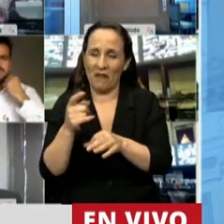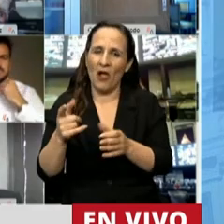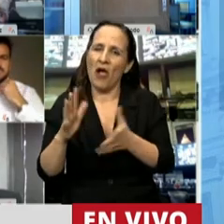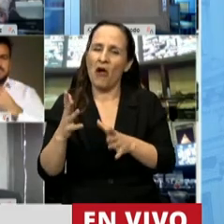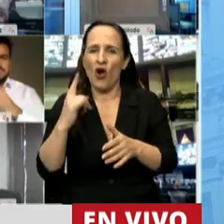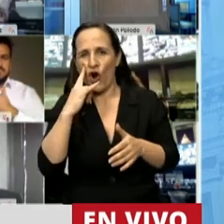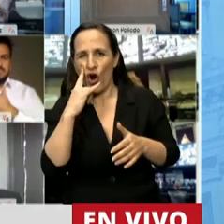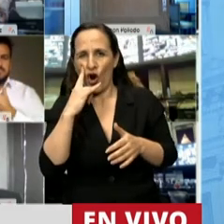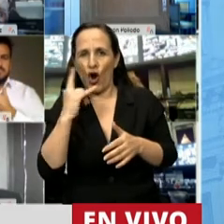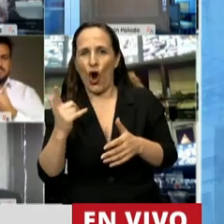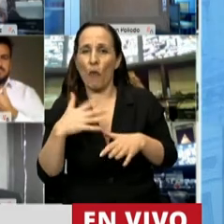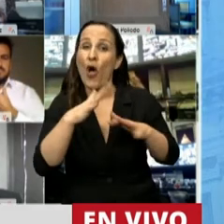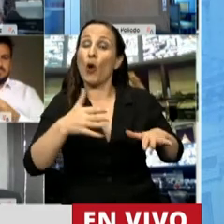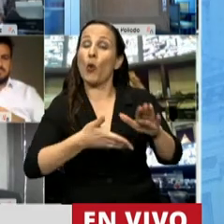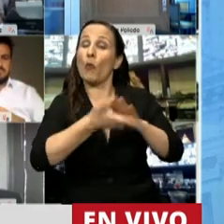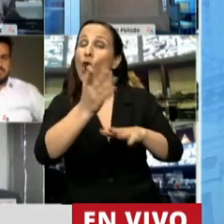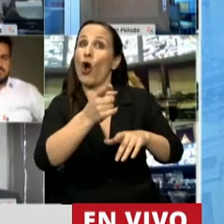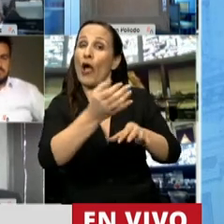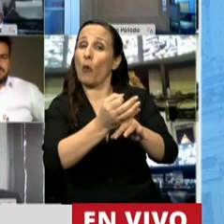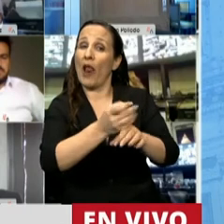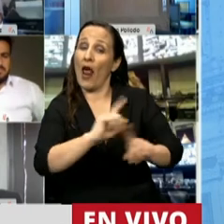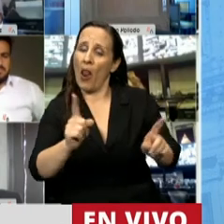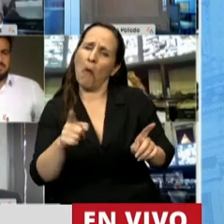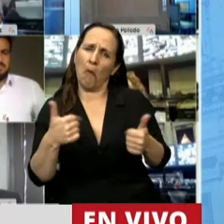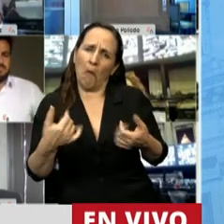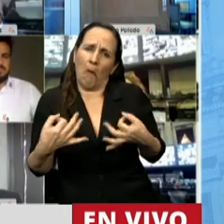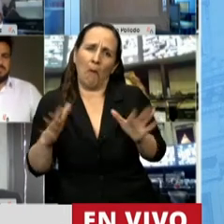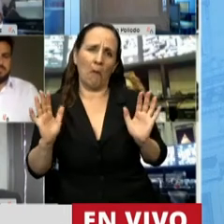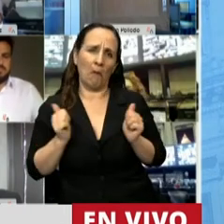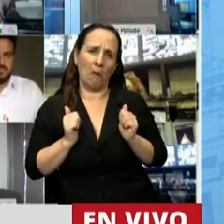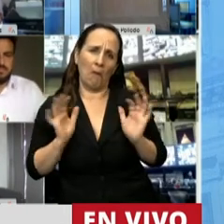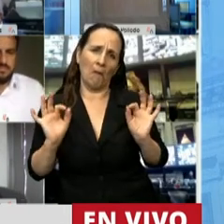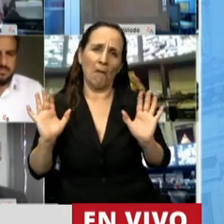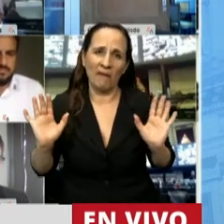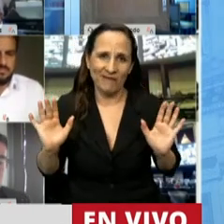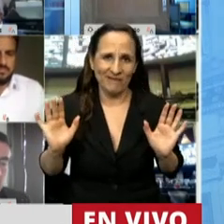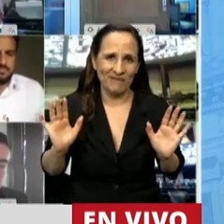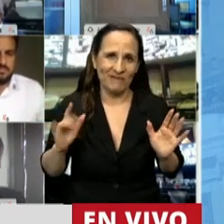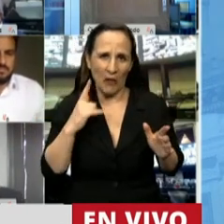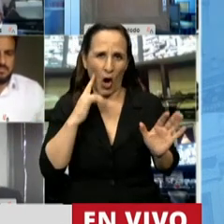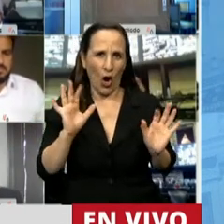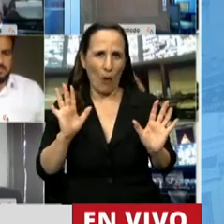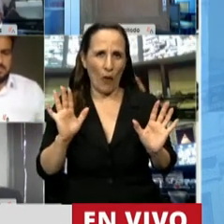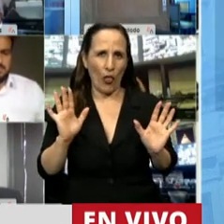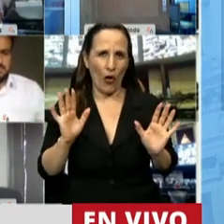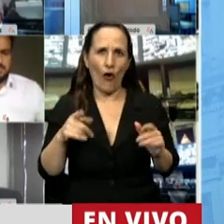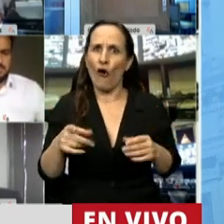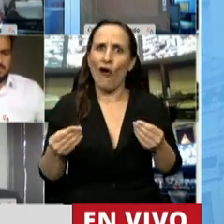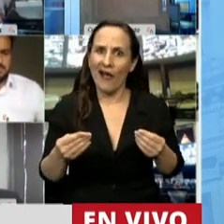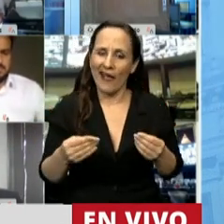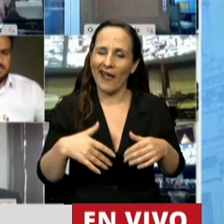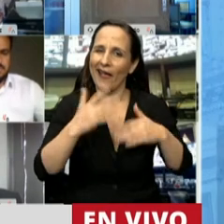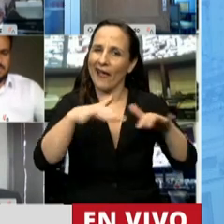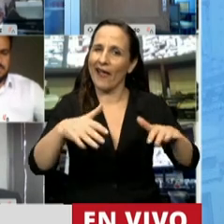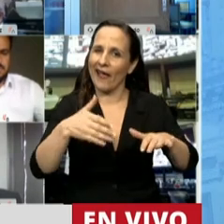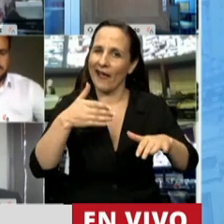cómodo sin que los chicos vayan a las escuelas. Hay un gobierno que se siente cómodo con una generación